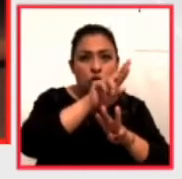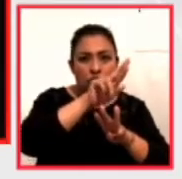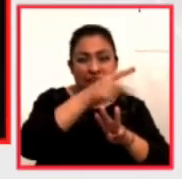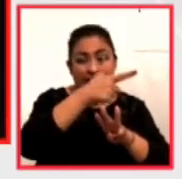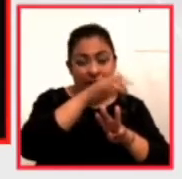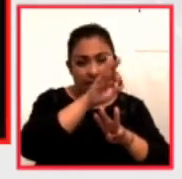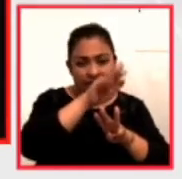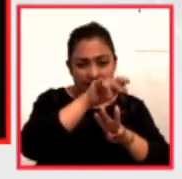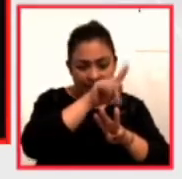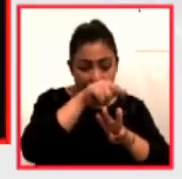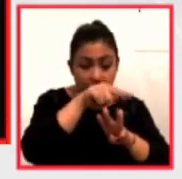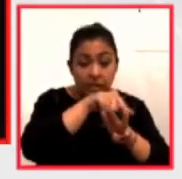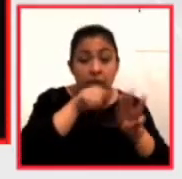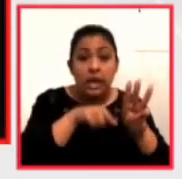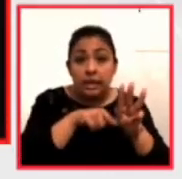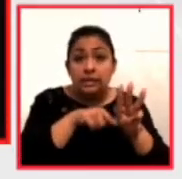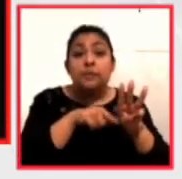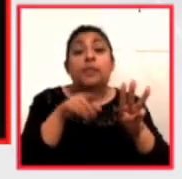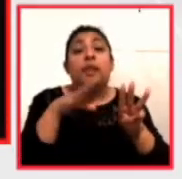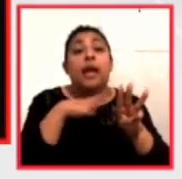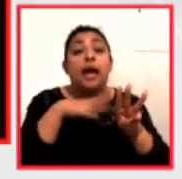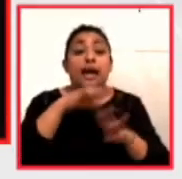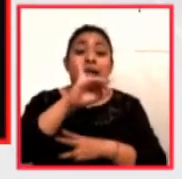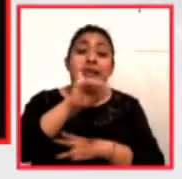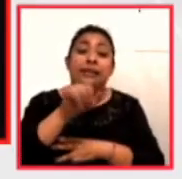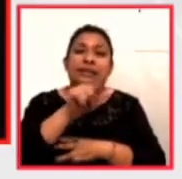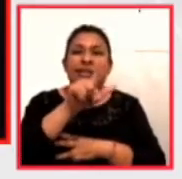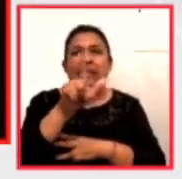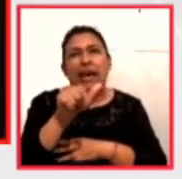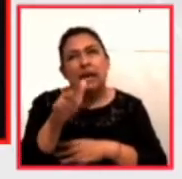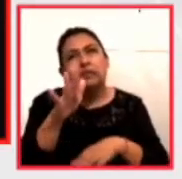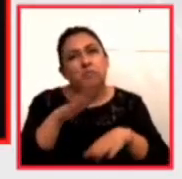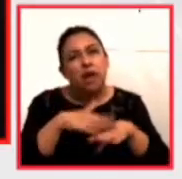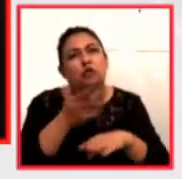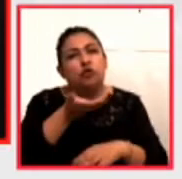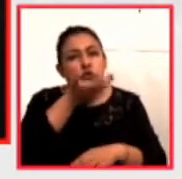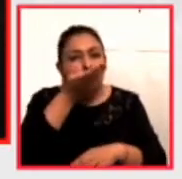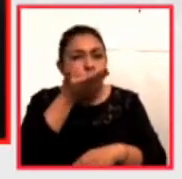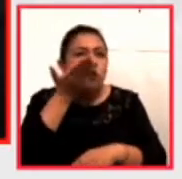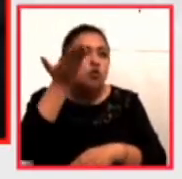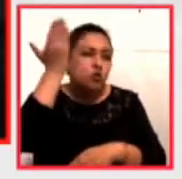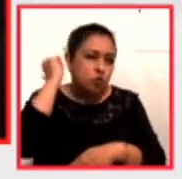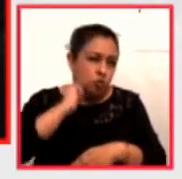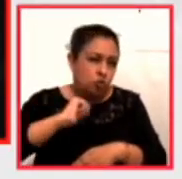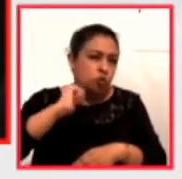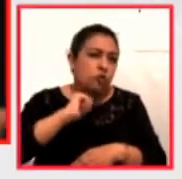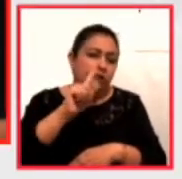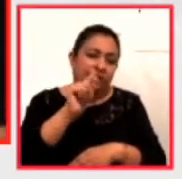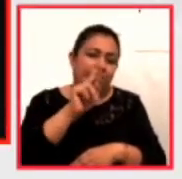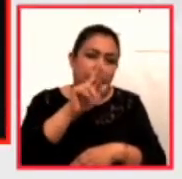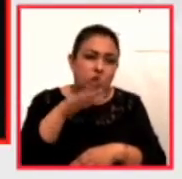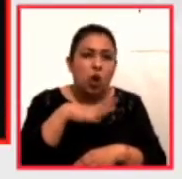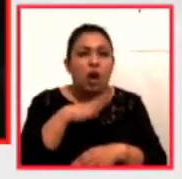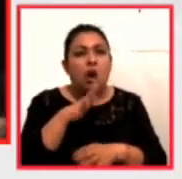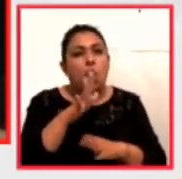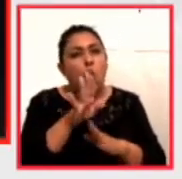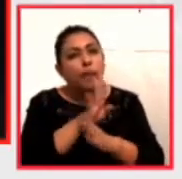donde ellos tocan un jazz un tanto más tradicional, más